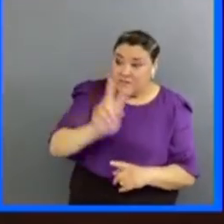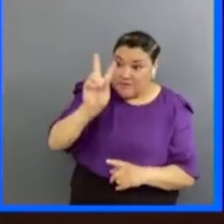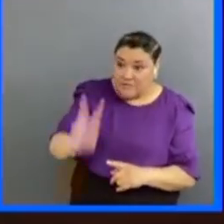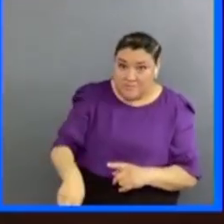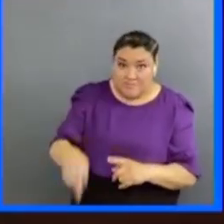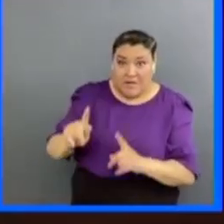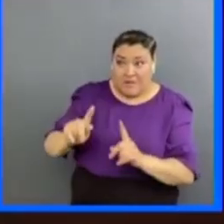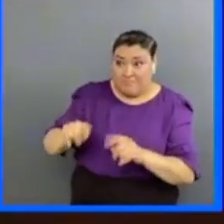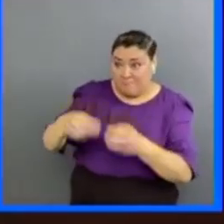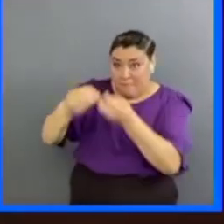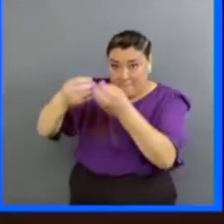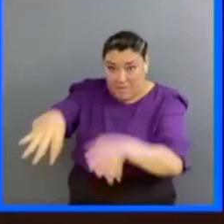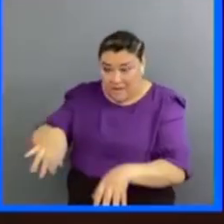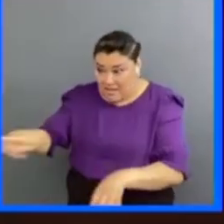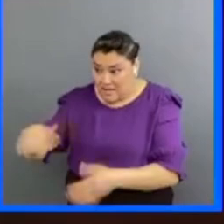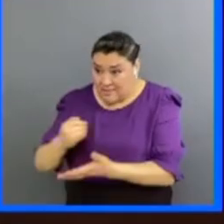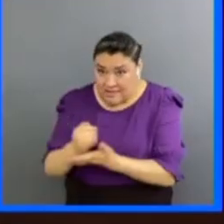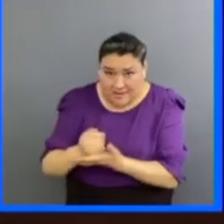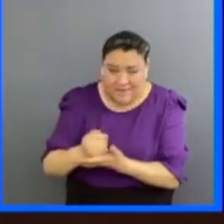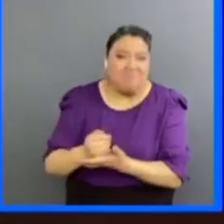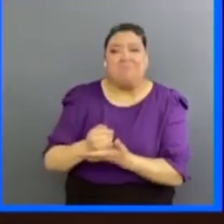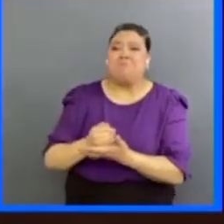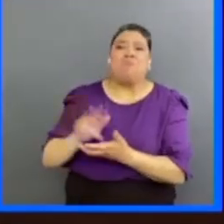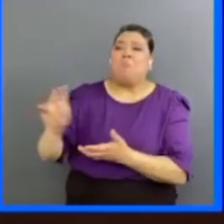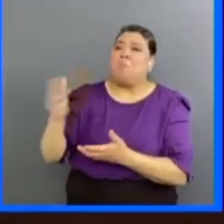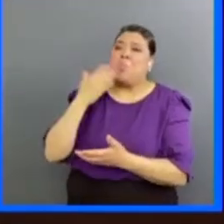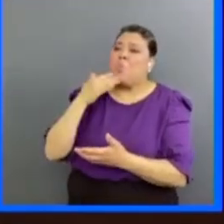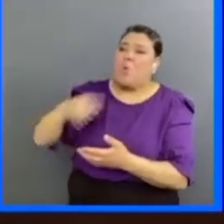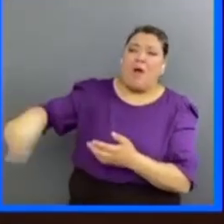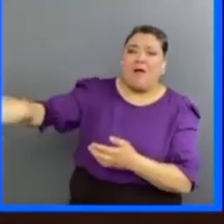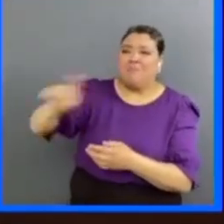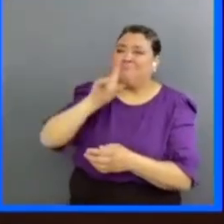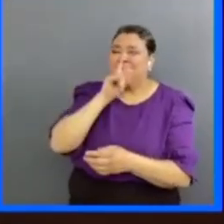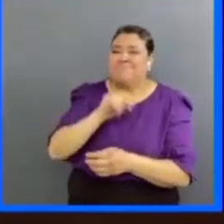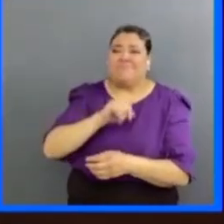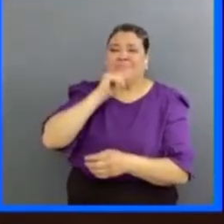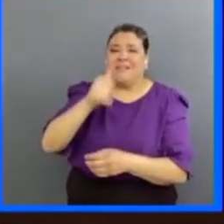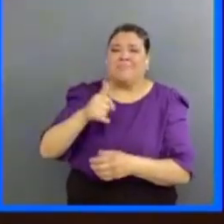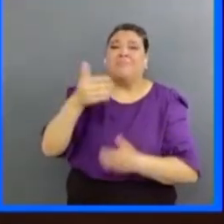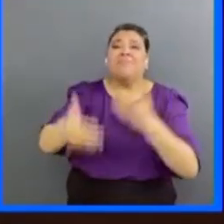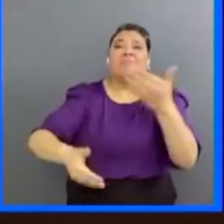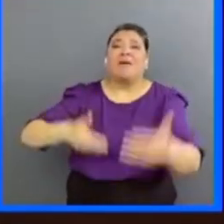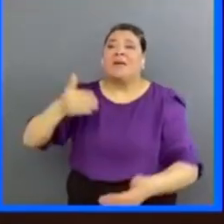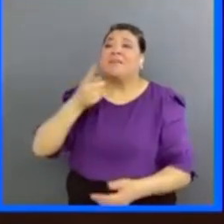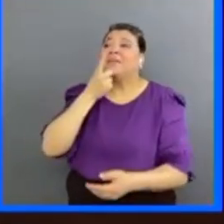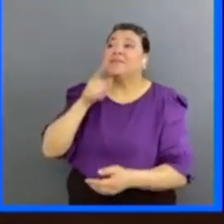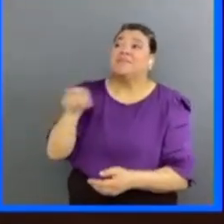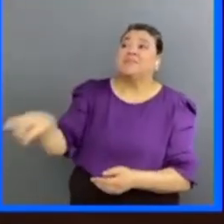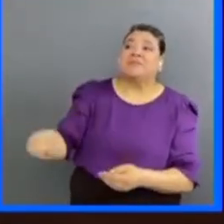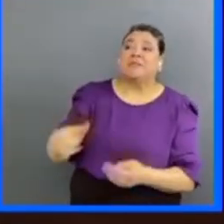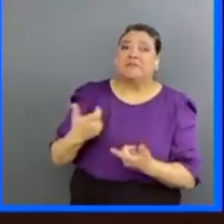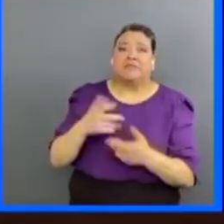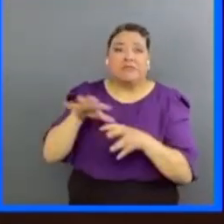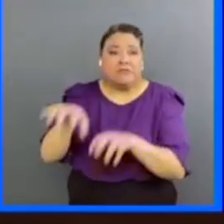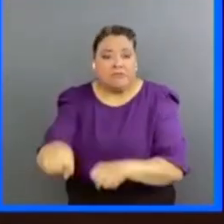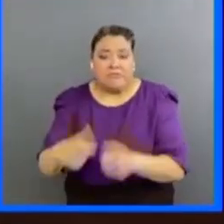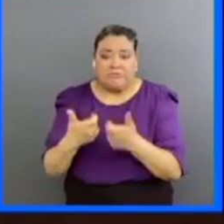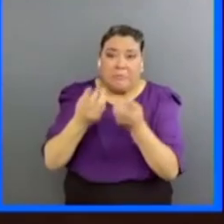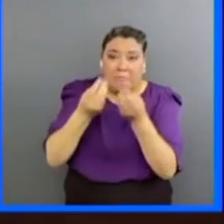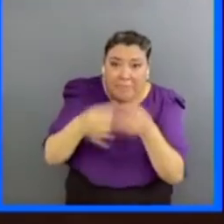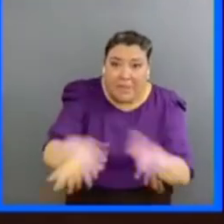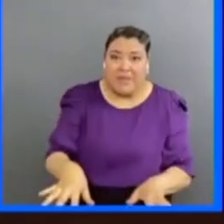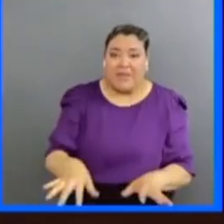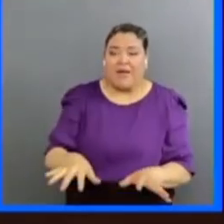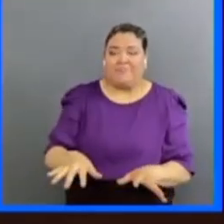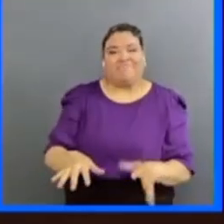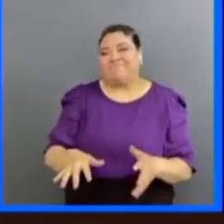pérdidas fiscales entre sus sociedades controladas, para efectos de la pérdida en la enajenación de acciones que dedujo por